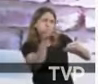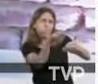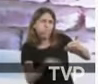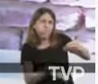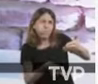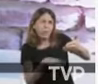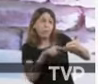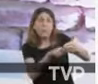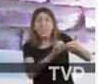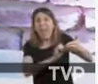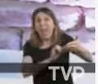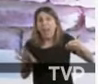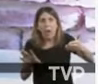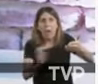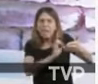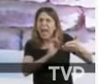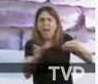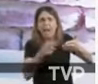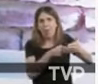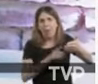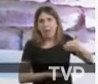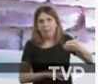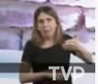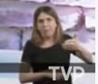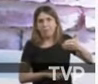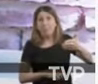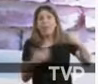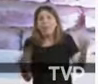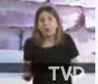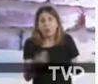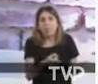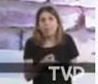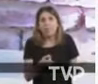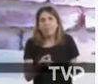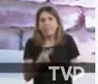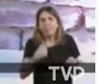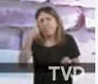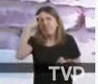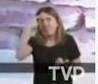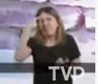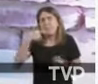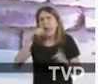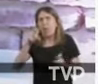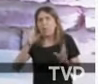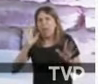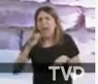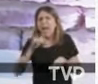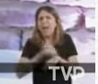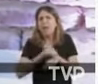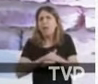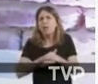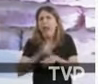es lapidaria. Es lapidaria. Entonces, ahí me hago otra pregunta. Acá hay